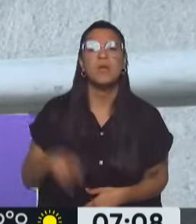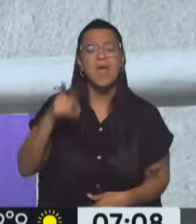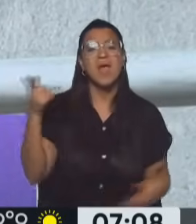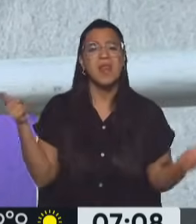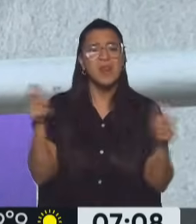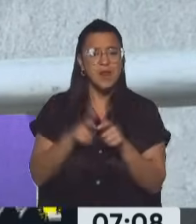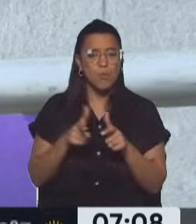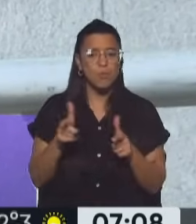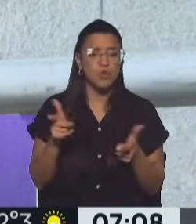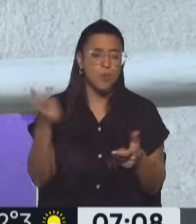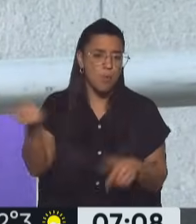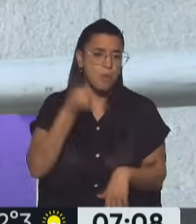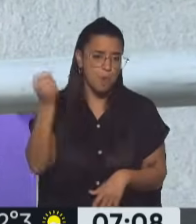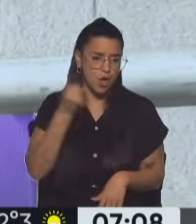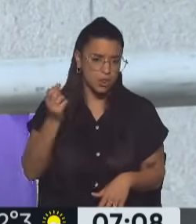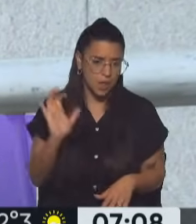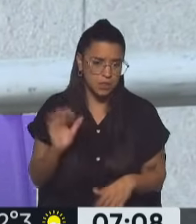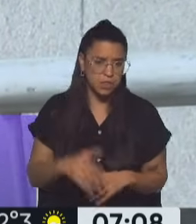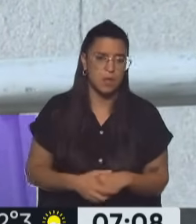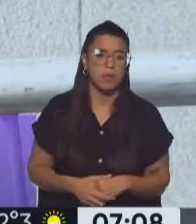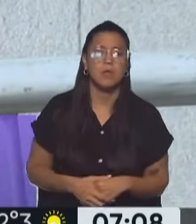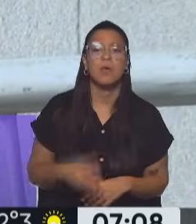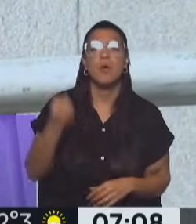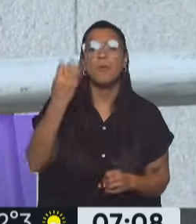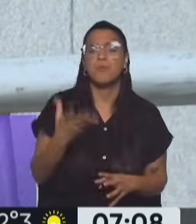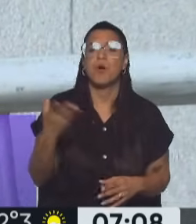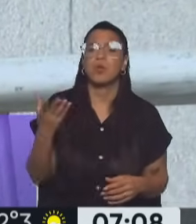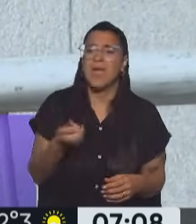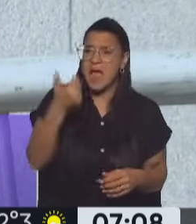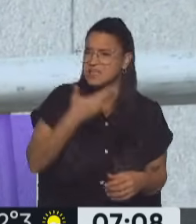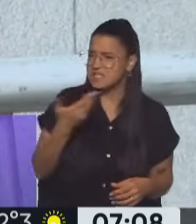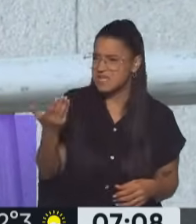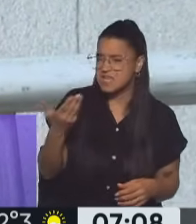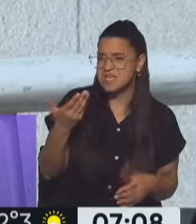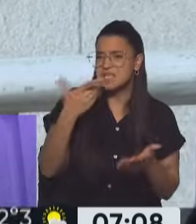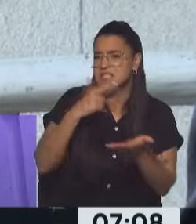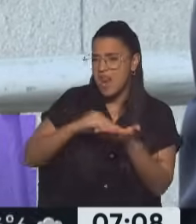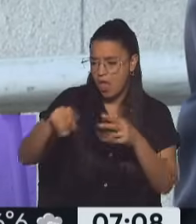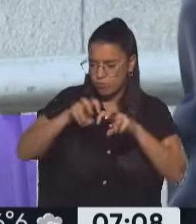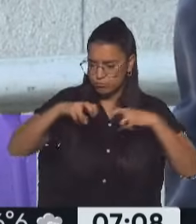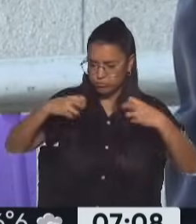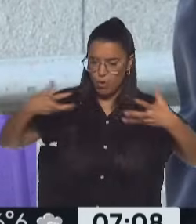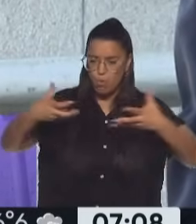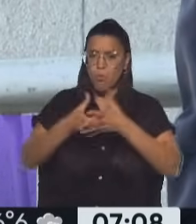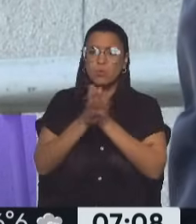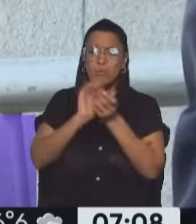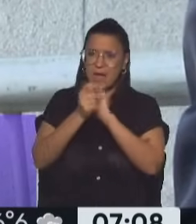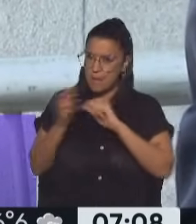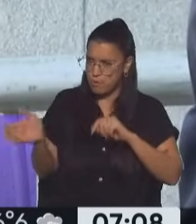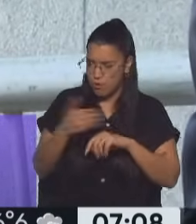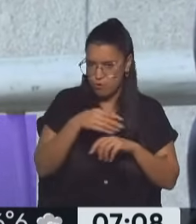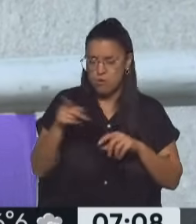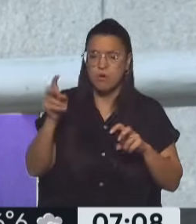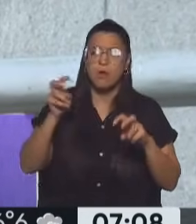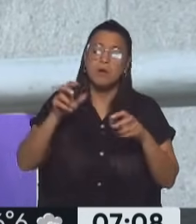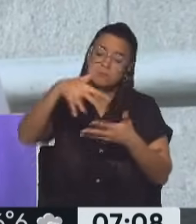reunión muy relevante porque teníamos la presencia de casi todos los senadores del interbloque de Juntos por el Cambio. Hemos sacado un